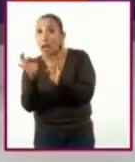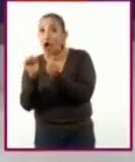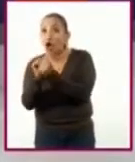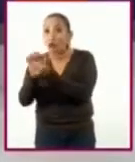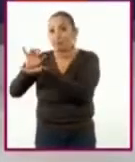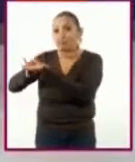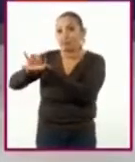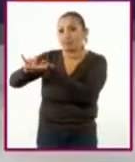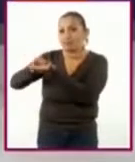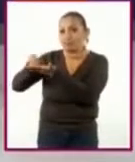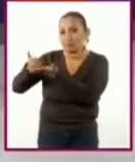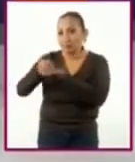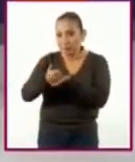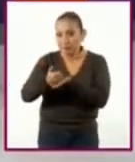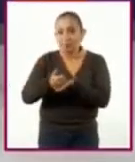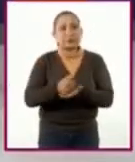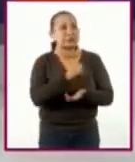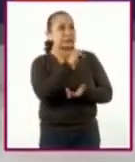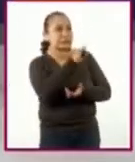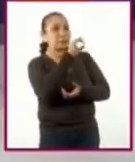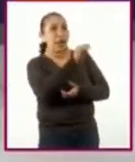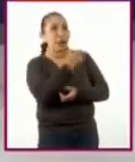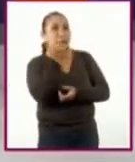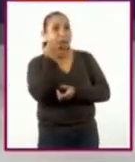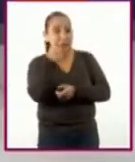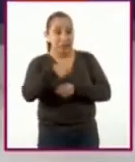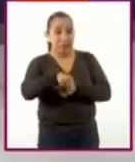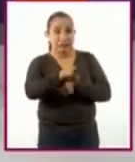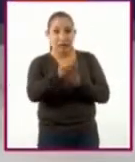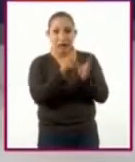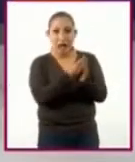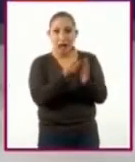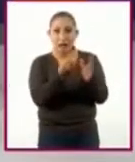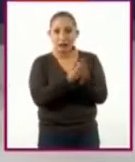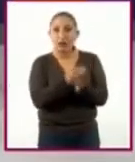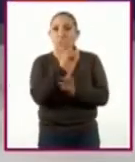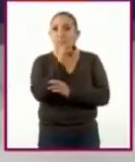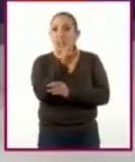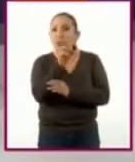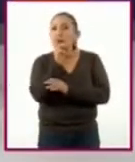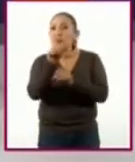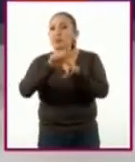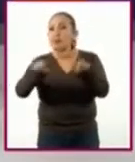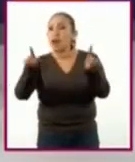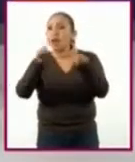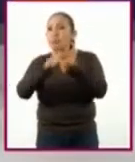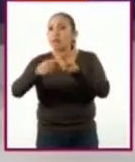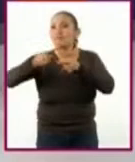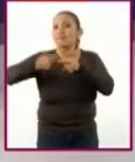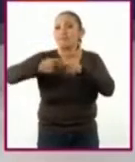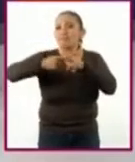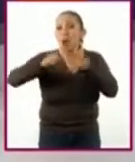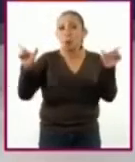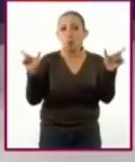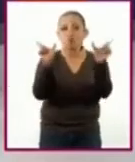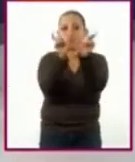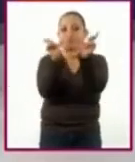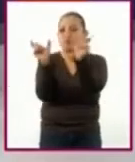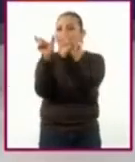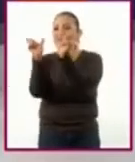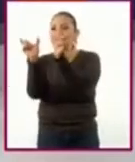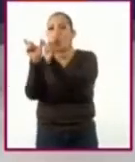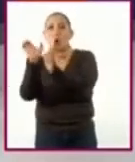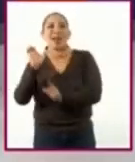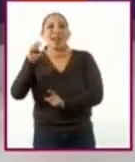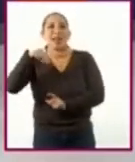calculadora. Así es, Leslie. A lo largo de esta sesión resolveremos diferentes operaciones combinadas o enunciados